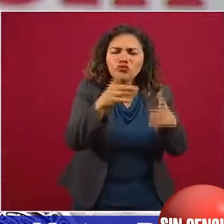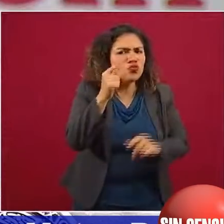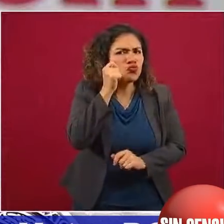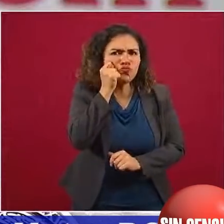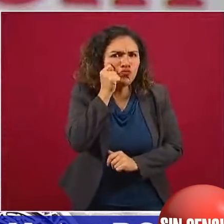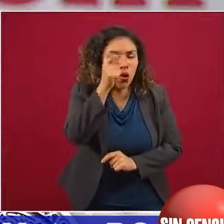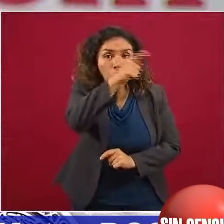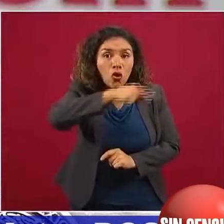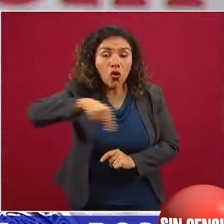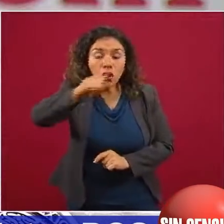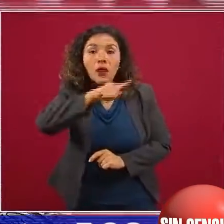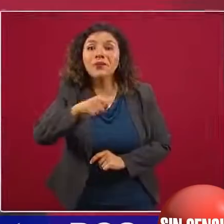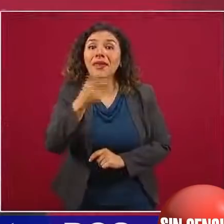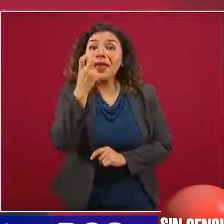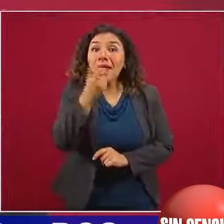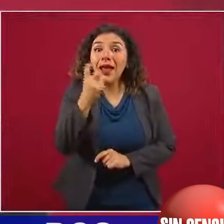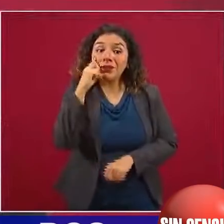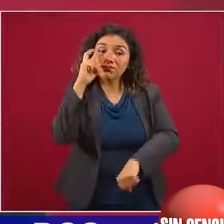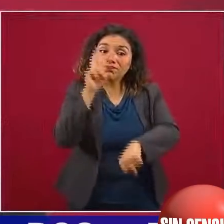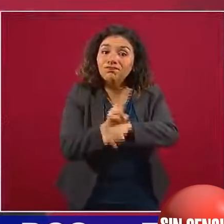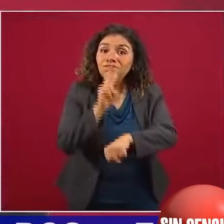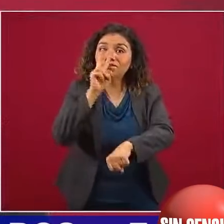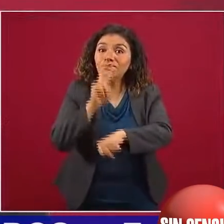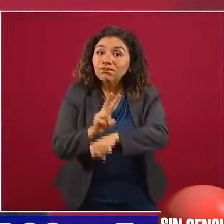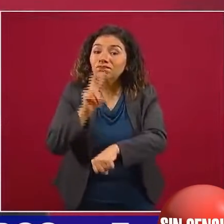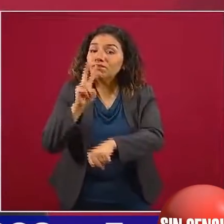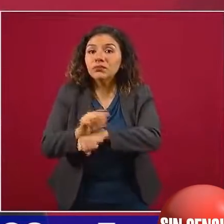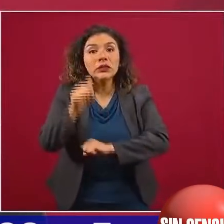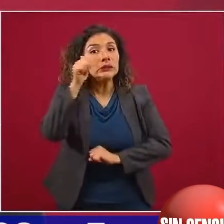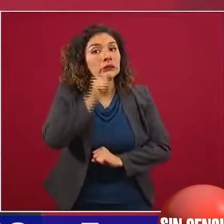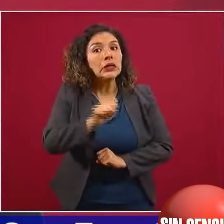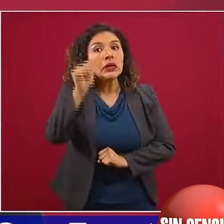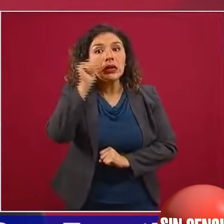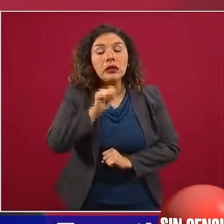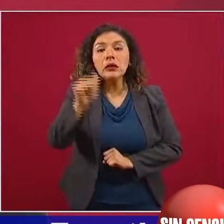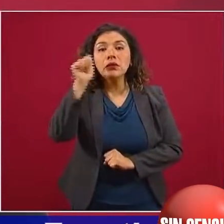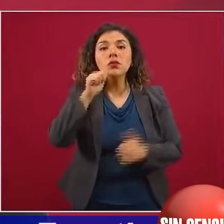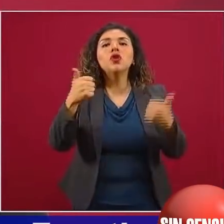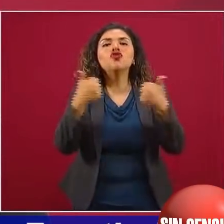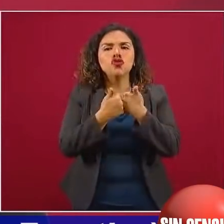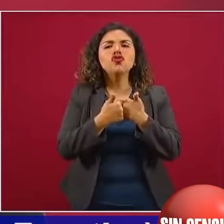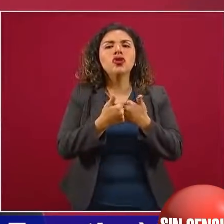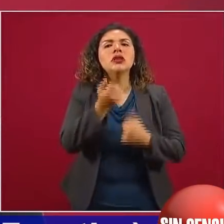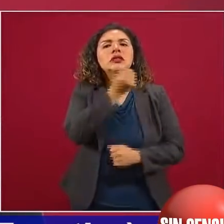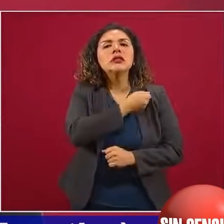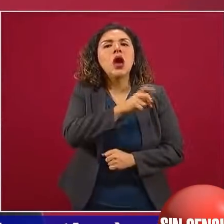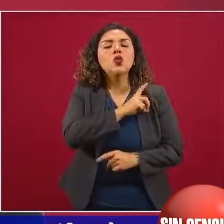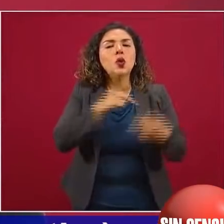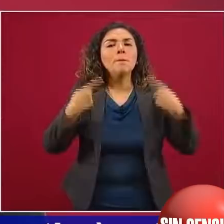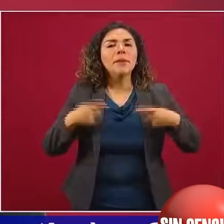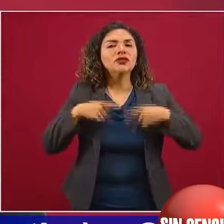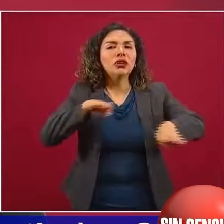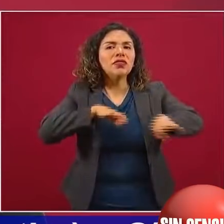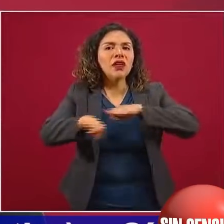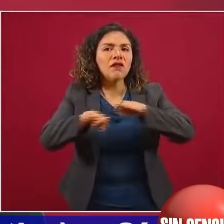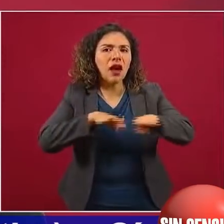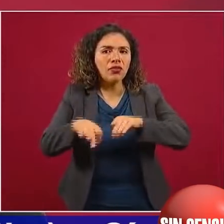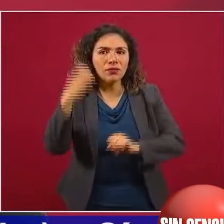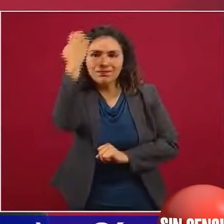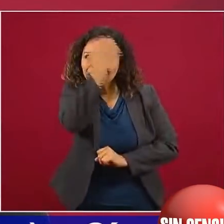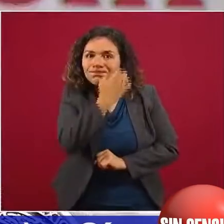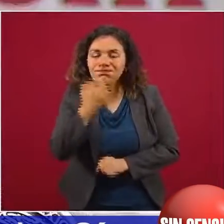pequeñas, que esta supervisión se hace también de manera indirecta a través de la salud de las trabajadoras y los